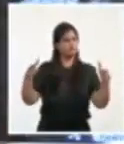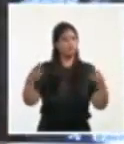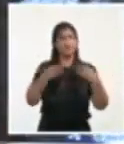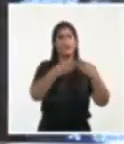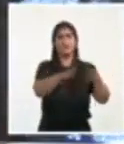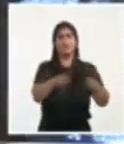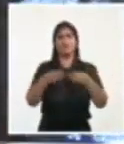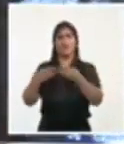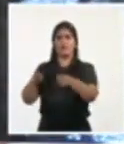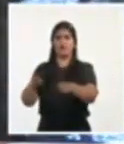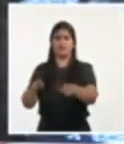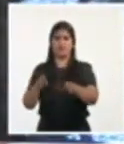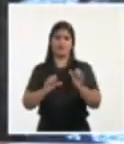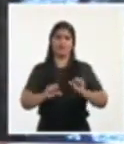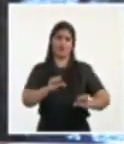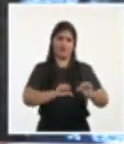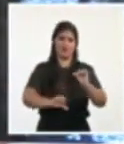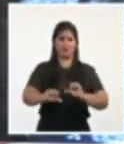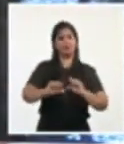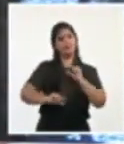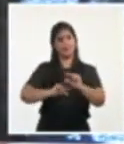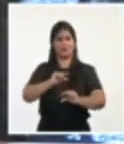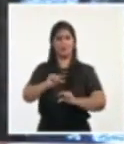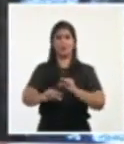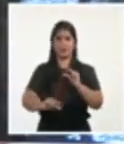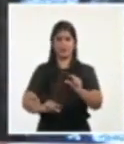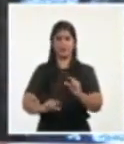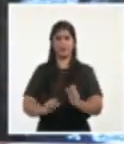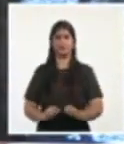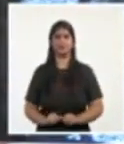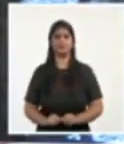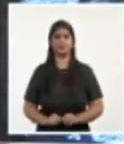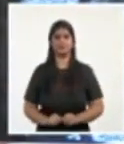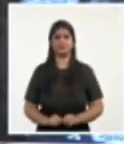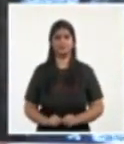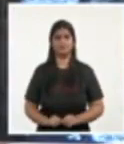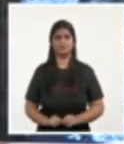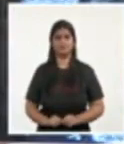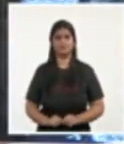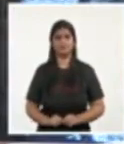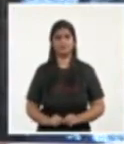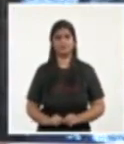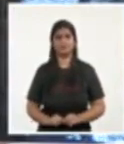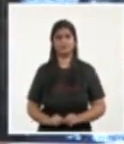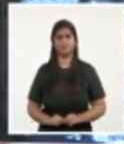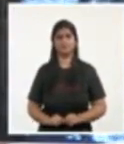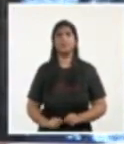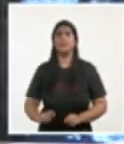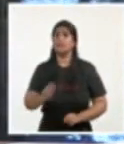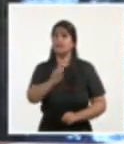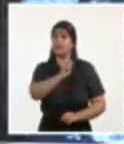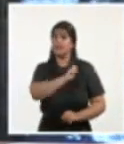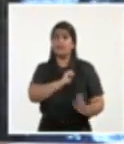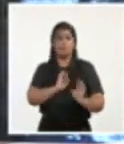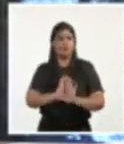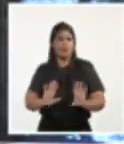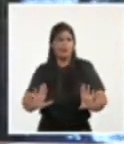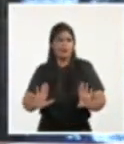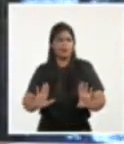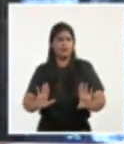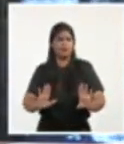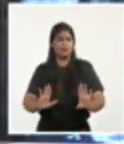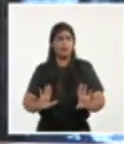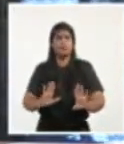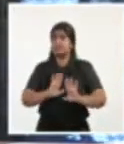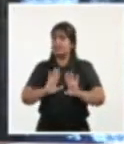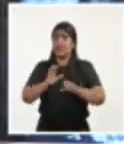viendo en el territorio permita que solamente con el PCR volvamos al diagnóstico, pero hoy nos permite